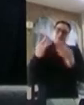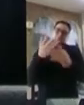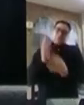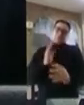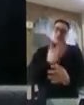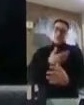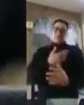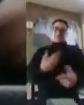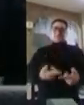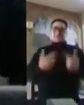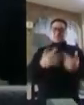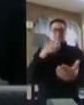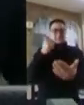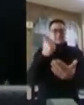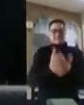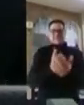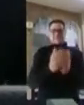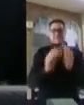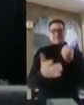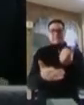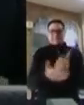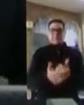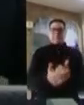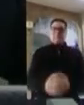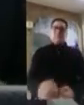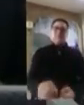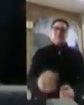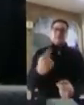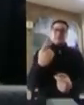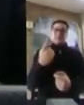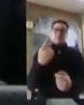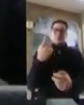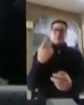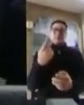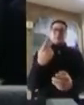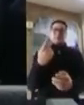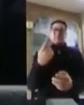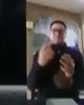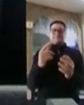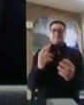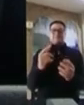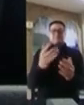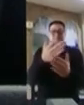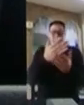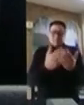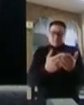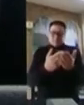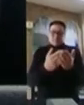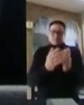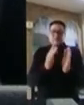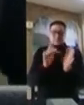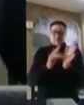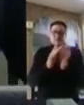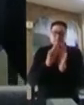amén. Hay una porción que estuvimos hablando el día de ayer,